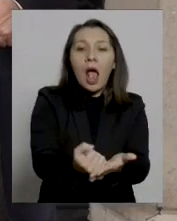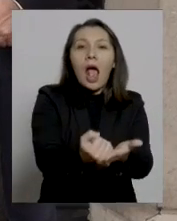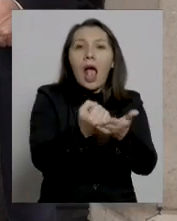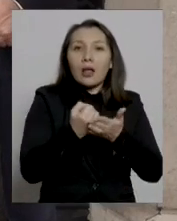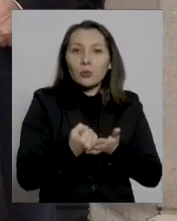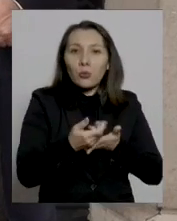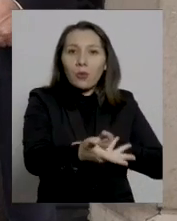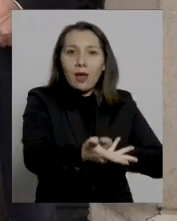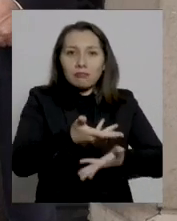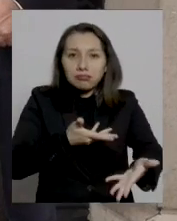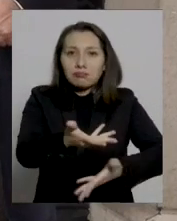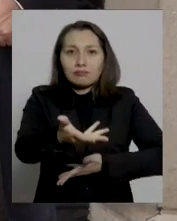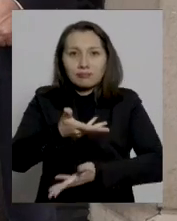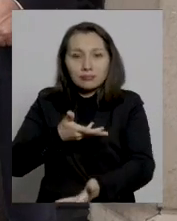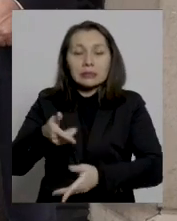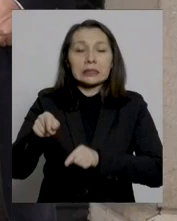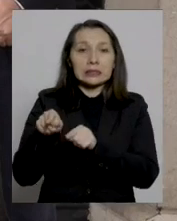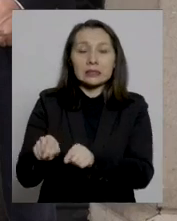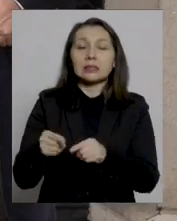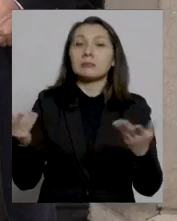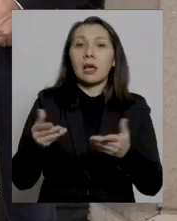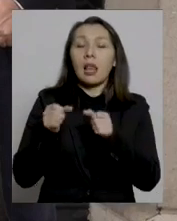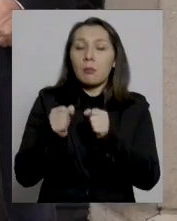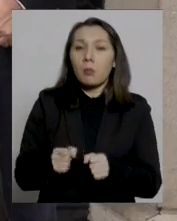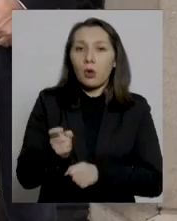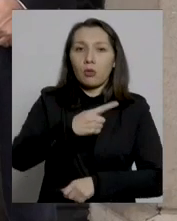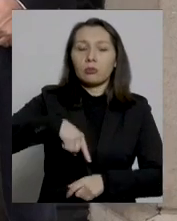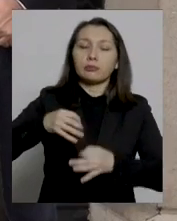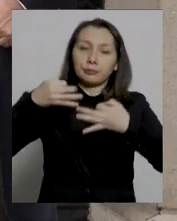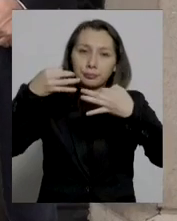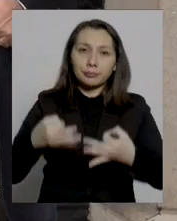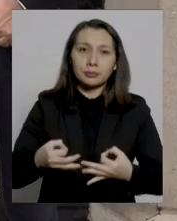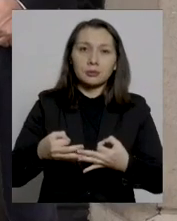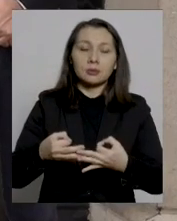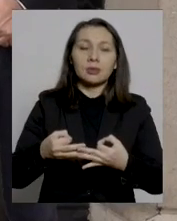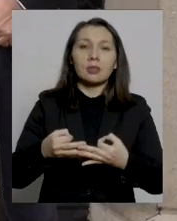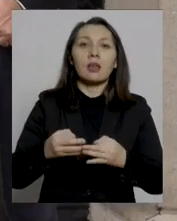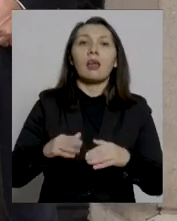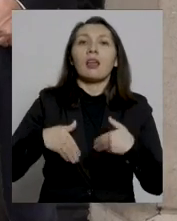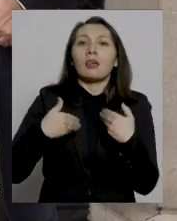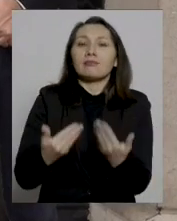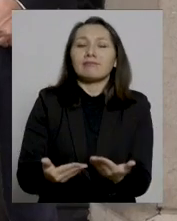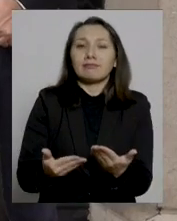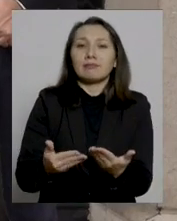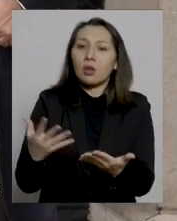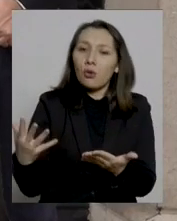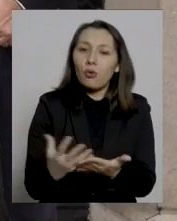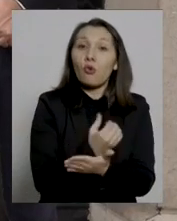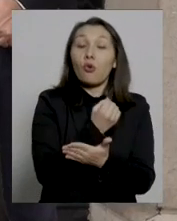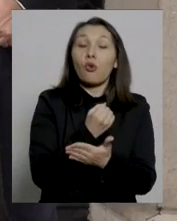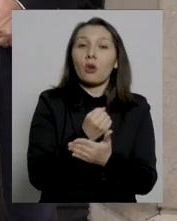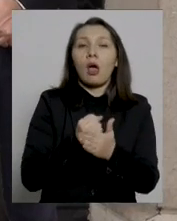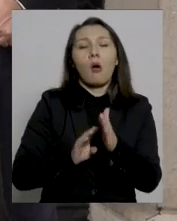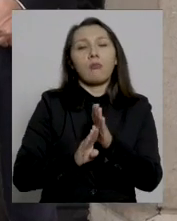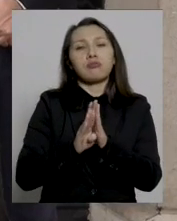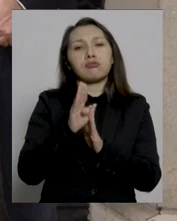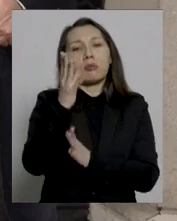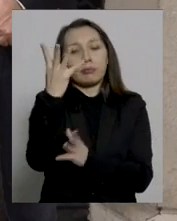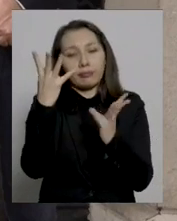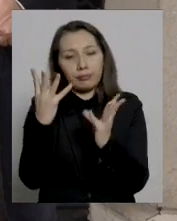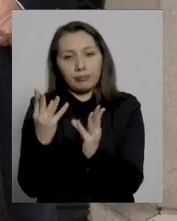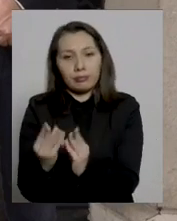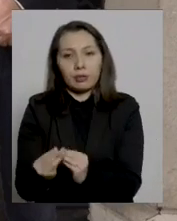colaborar con ellas para que podamos definitivamente poder lograr que se supere